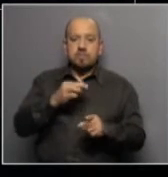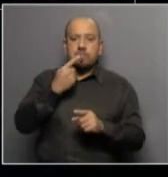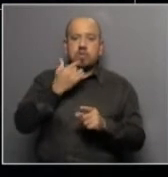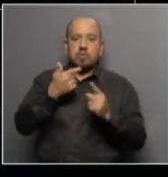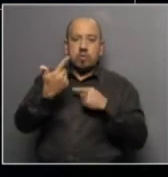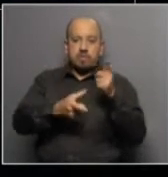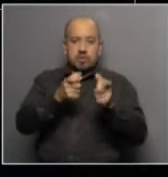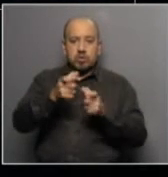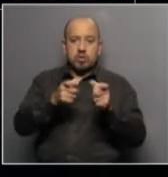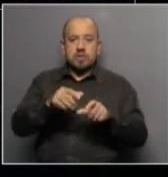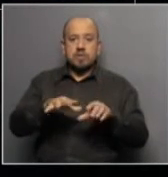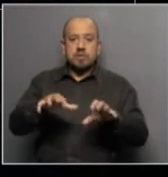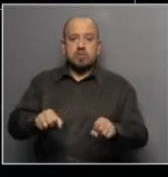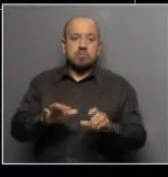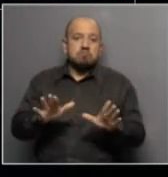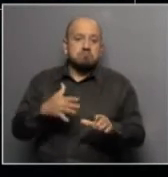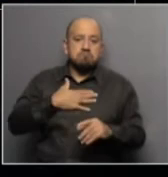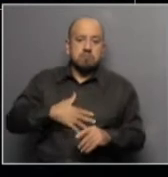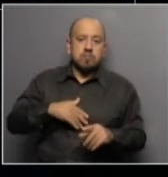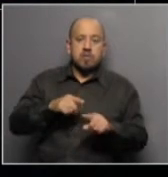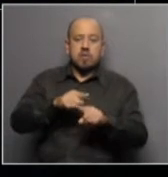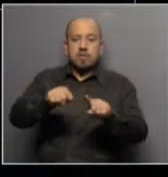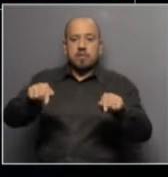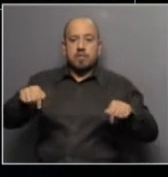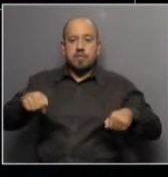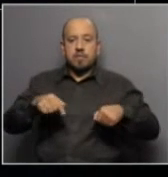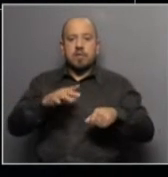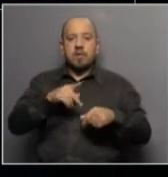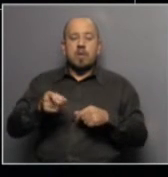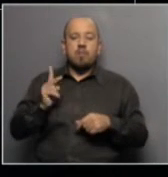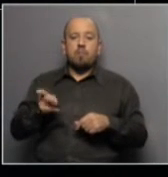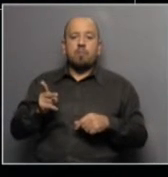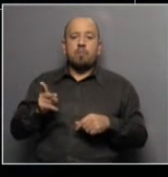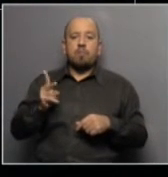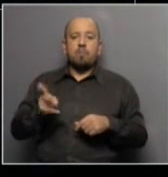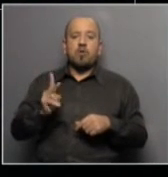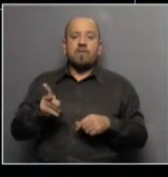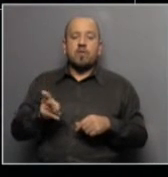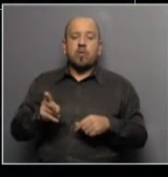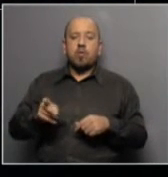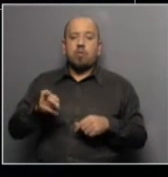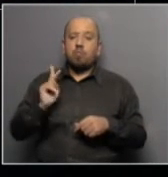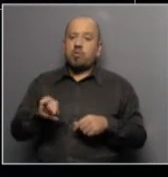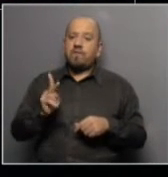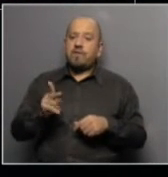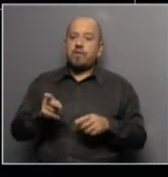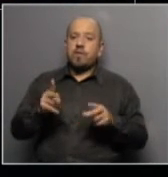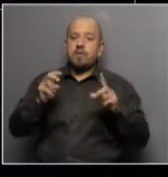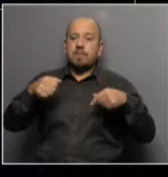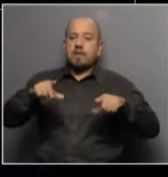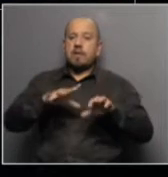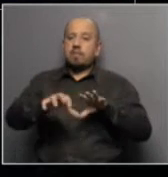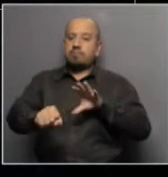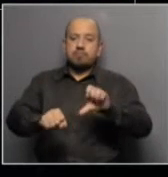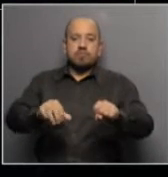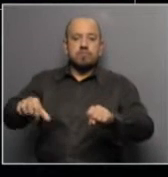que ocupan pacíficamente, también existe una previsión que criminaliza. Y por lo tanto lo que vemos es que